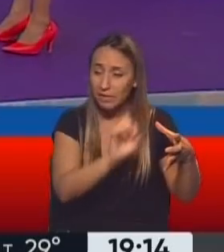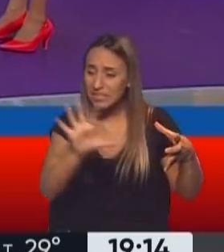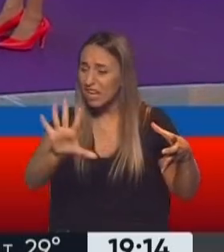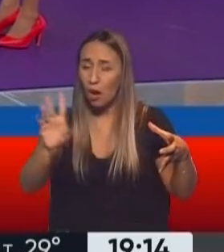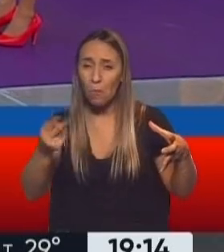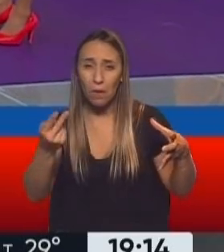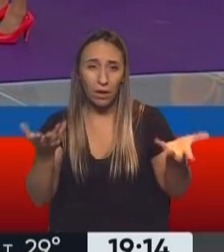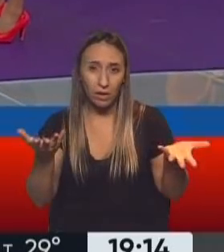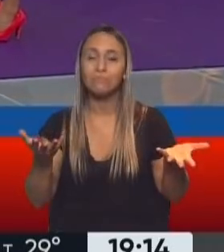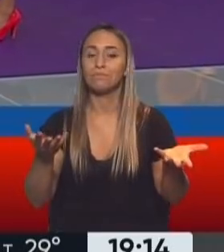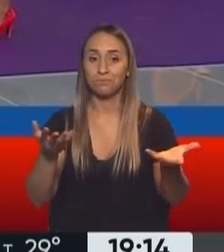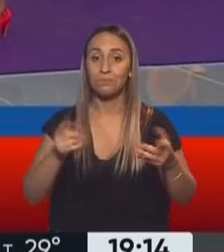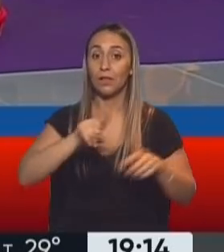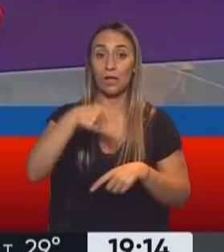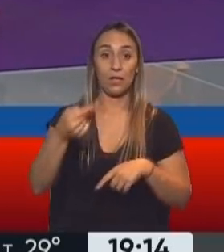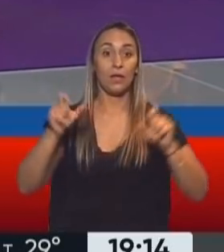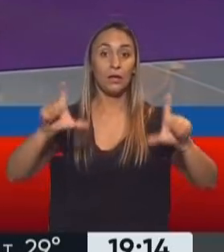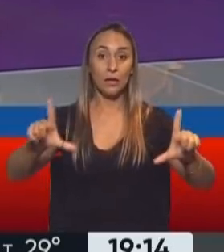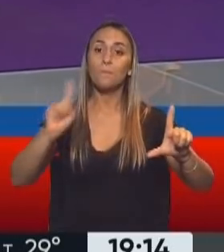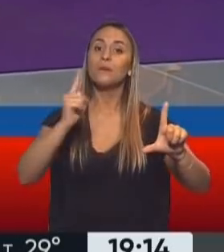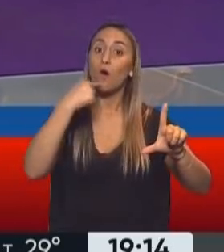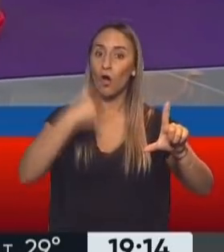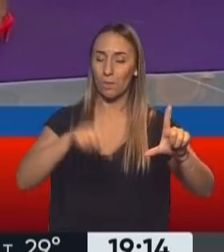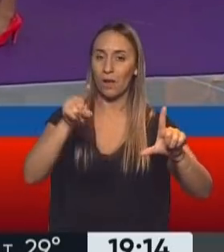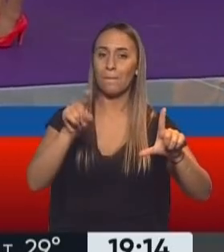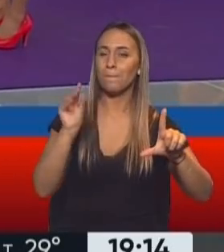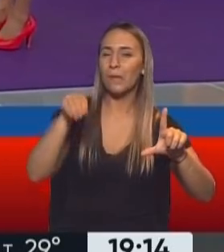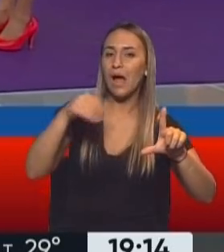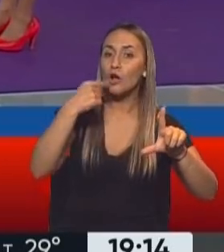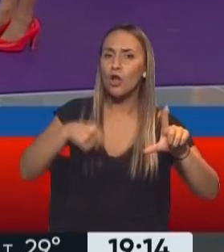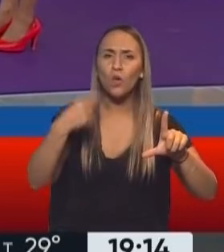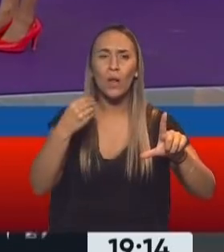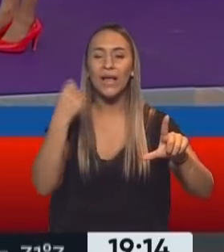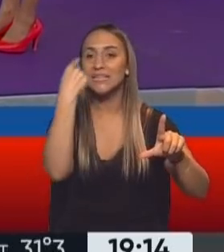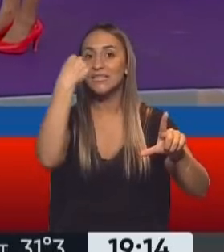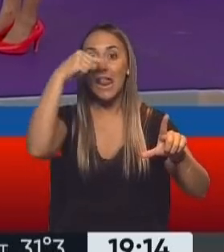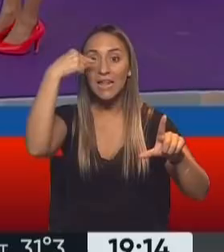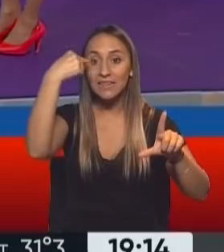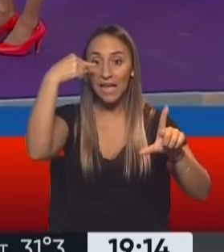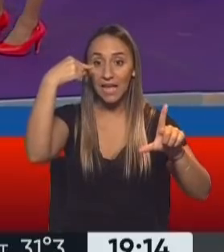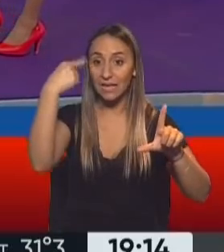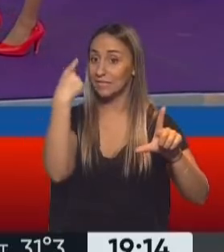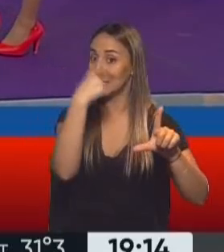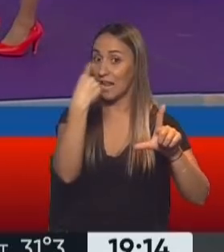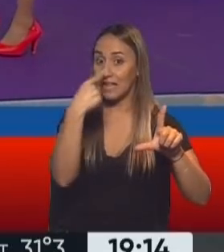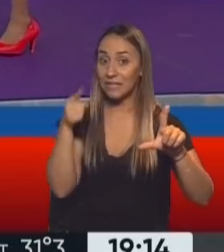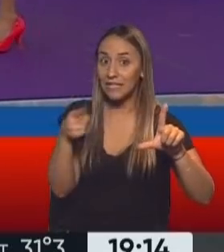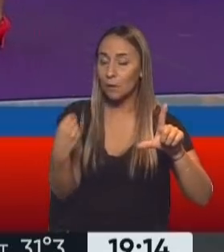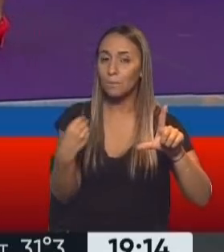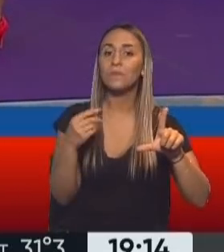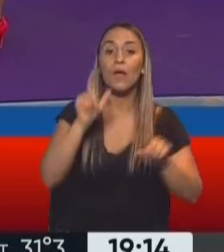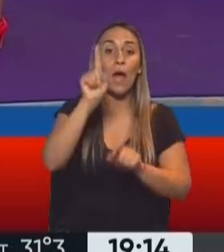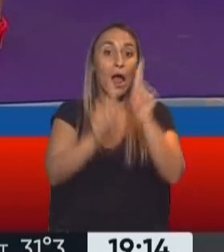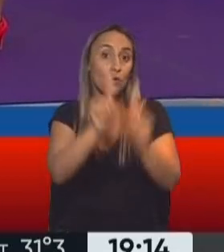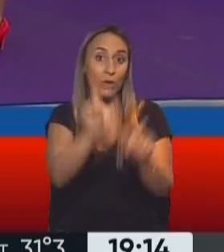siguiente placa, los mismos colorcitos, vamos a agregar un colorcito que es el celeste que usted ve ahí abajo, que son aquellos que han recibido el